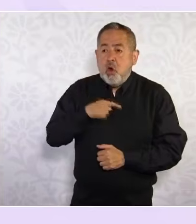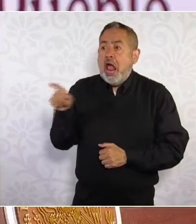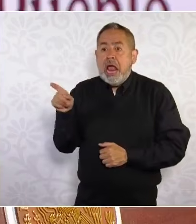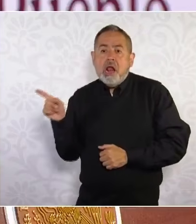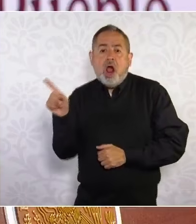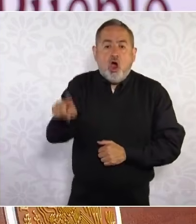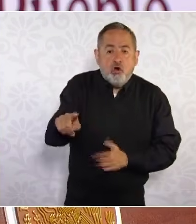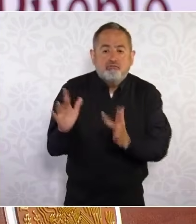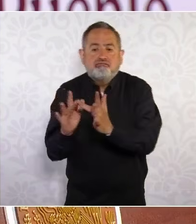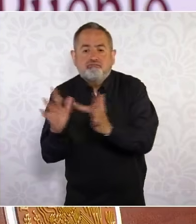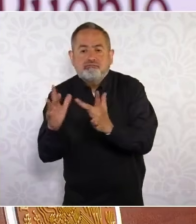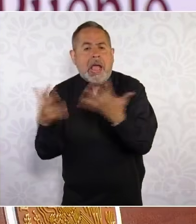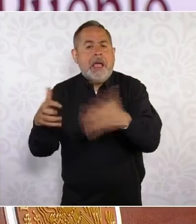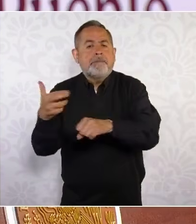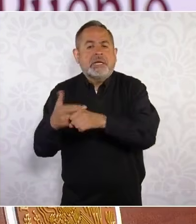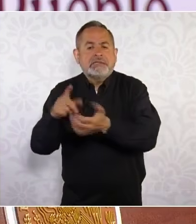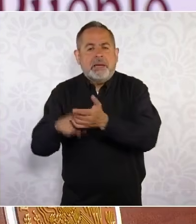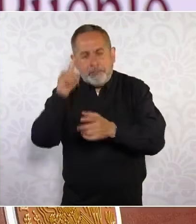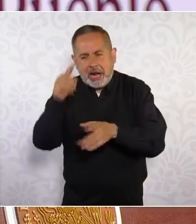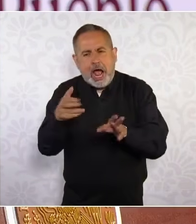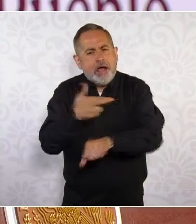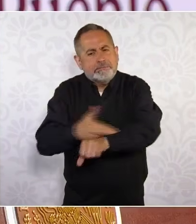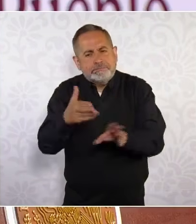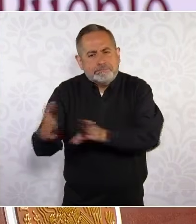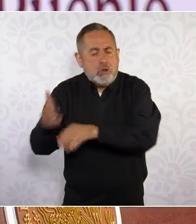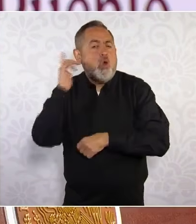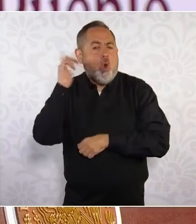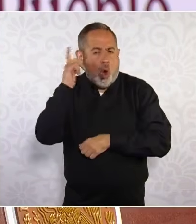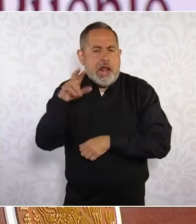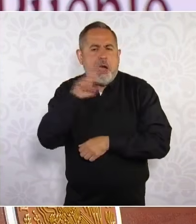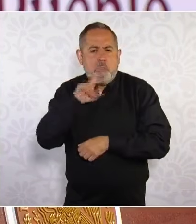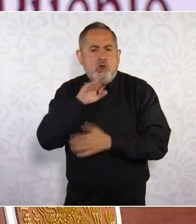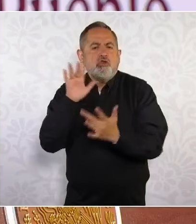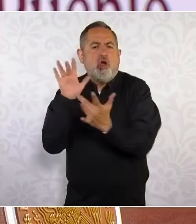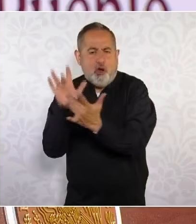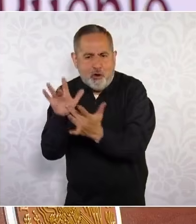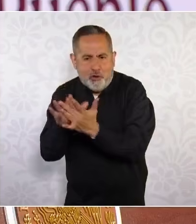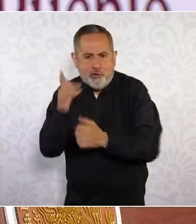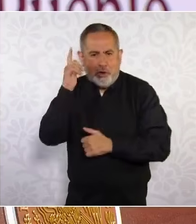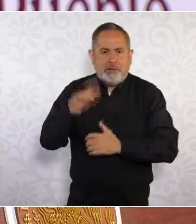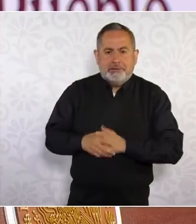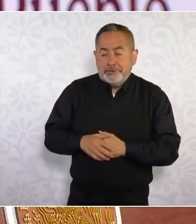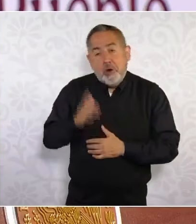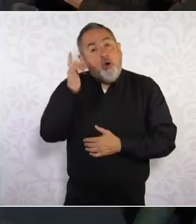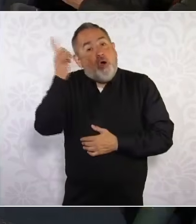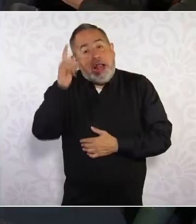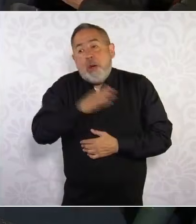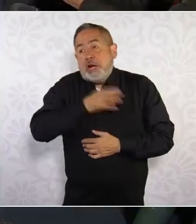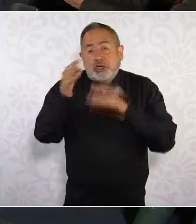empresa promotora y que esperan que muy pronto se pongan en contacto. Esperemos que sean buenas noticias.